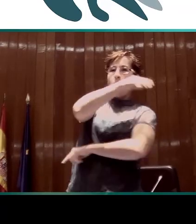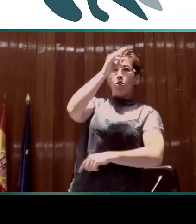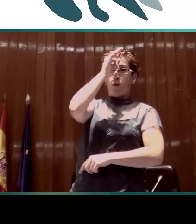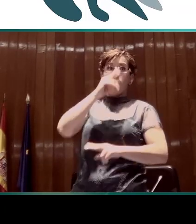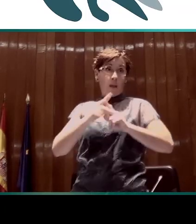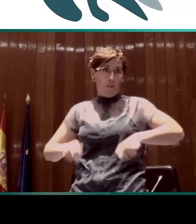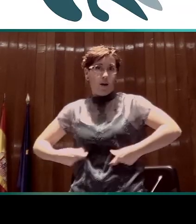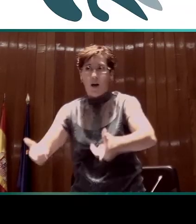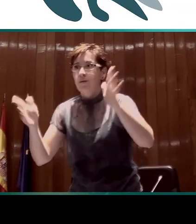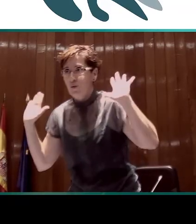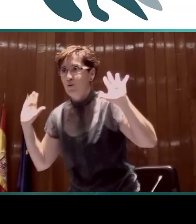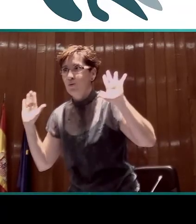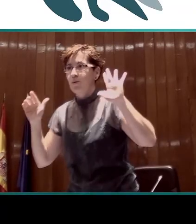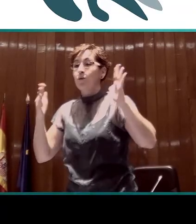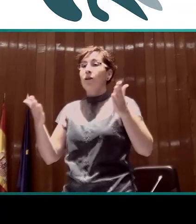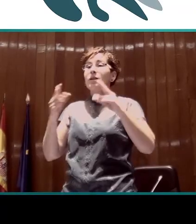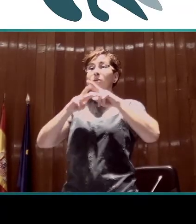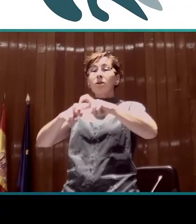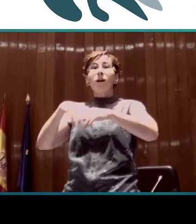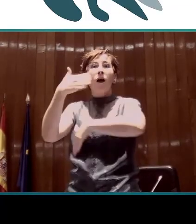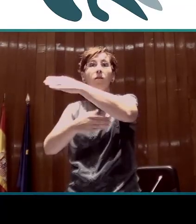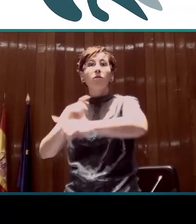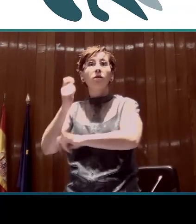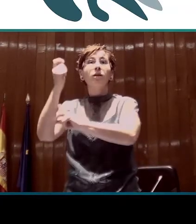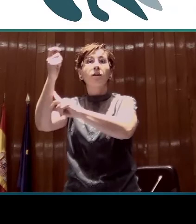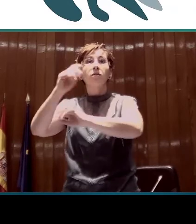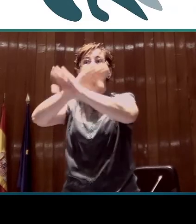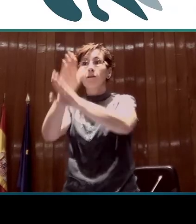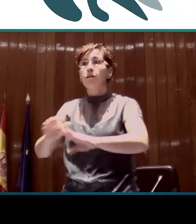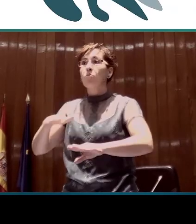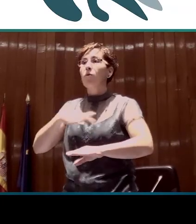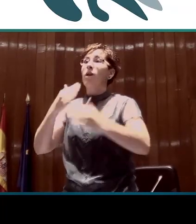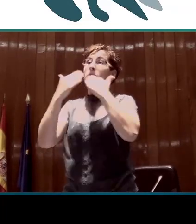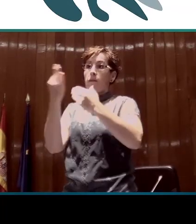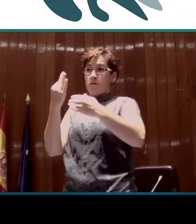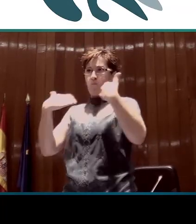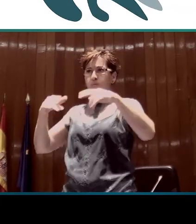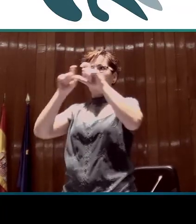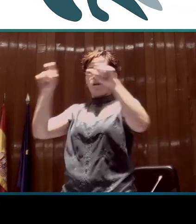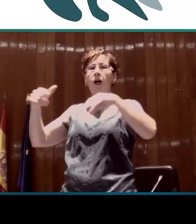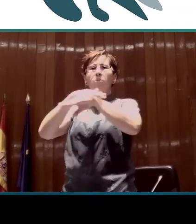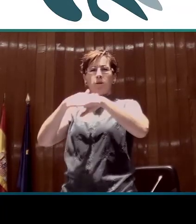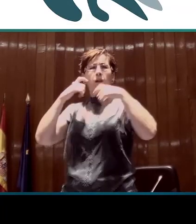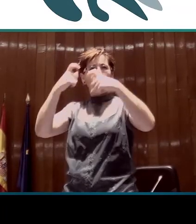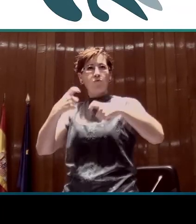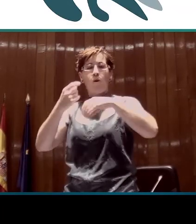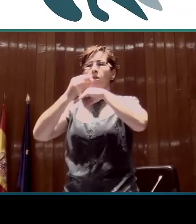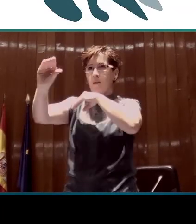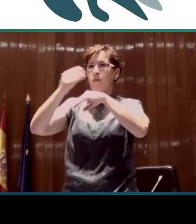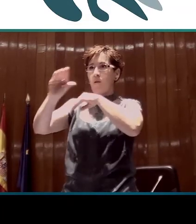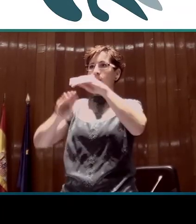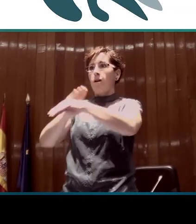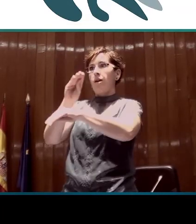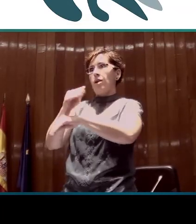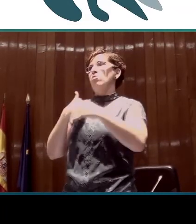entonces, bueno, todas estas investigaciones han supuesto pues, el esfuerzo de muchas administraciones. Quiero agradecer